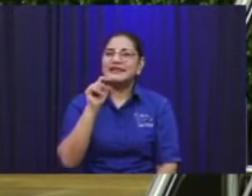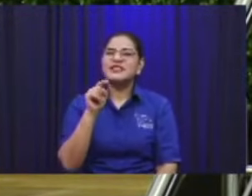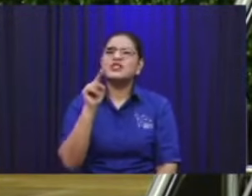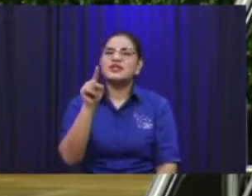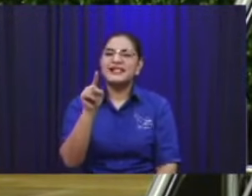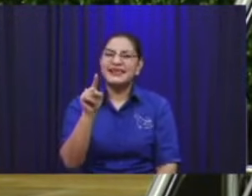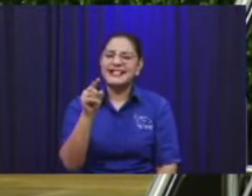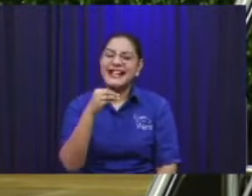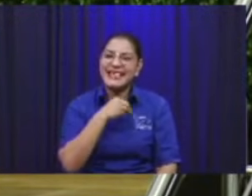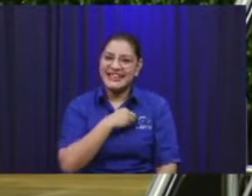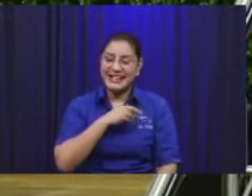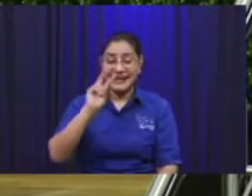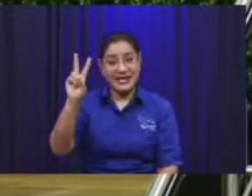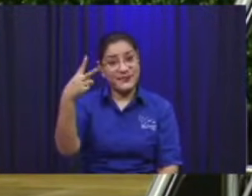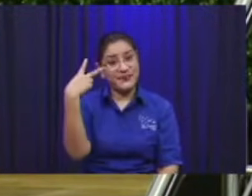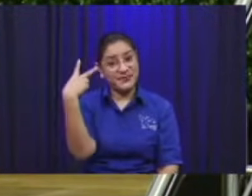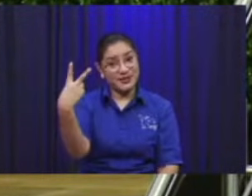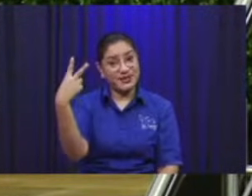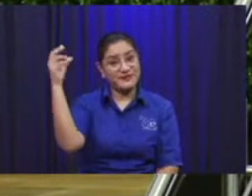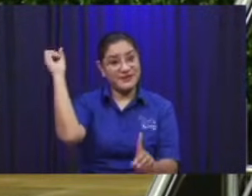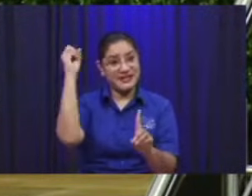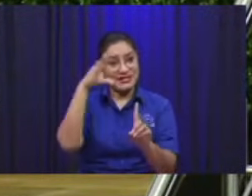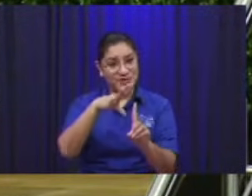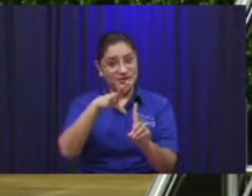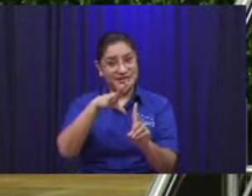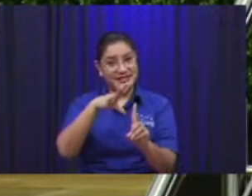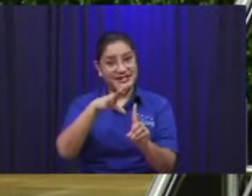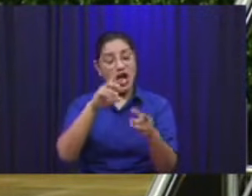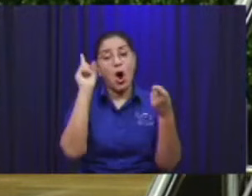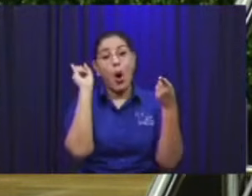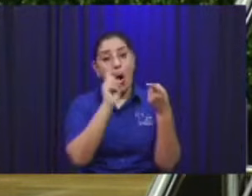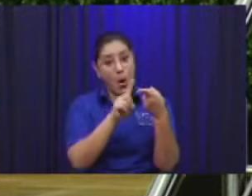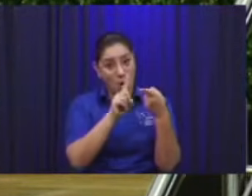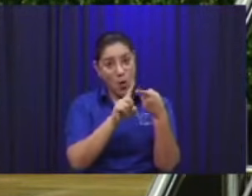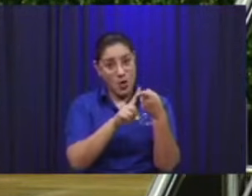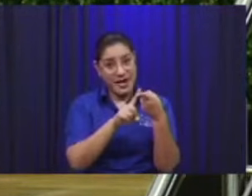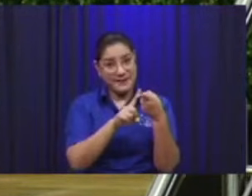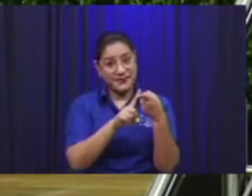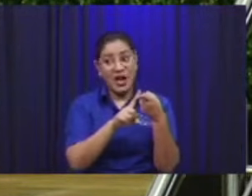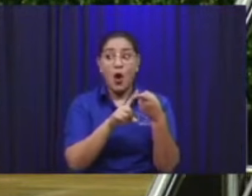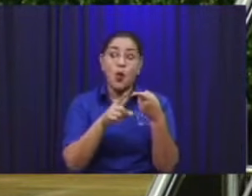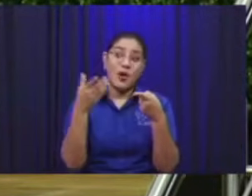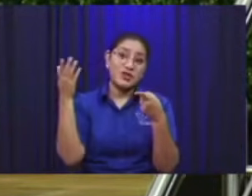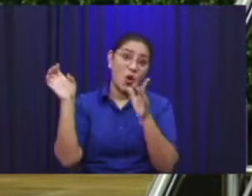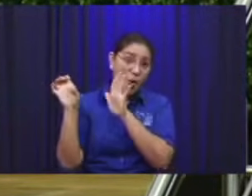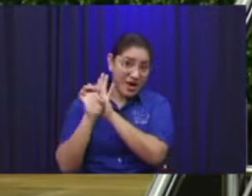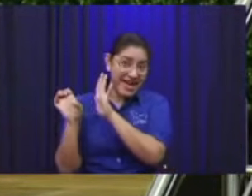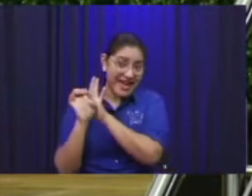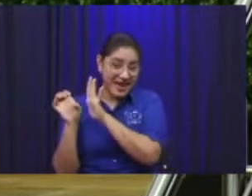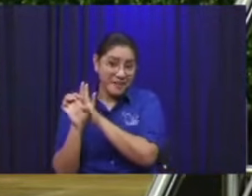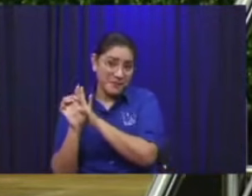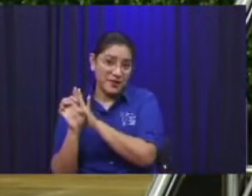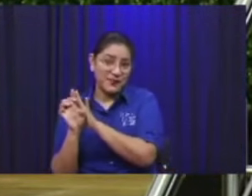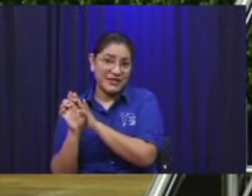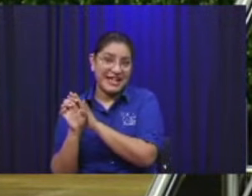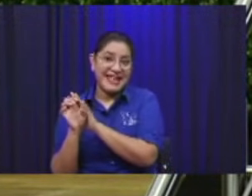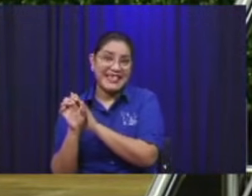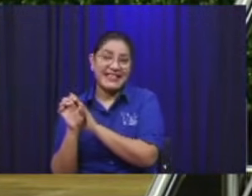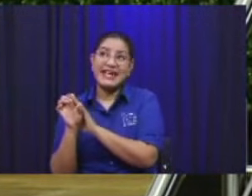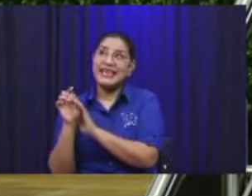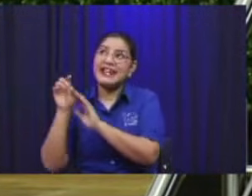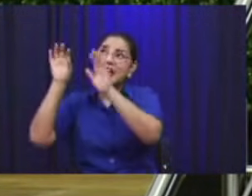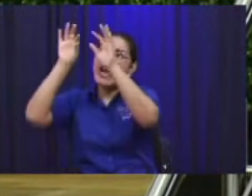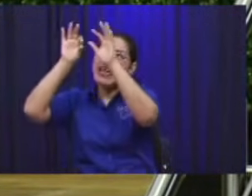bendiciones que yo las dos quiero cuando se bajó del alma que la mujer le dijo dame las fuentes de arriba